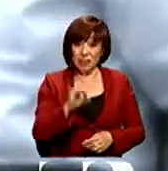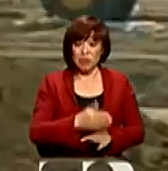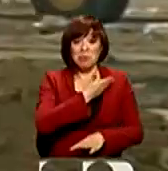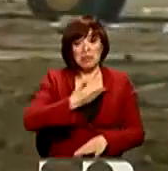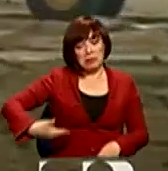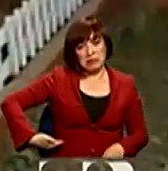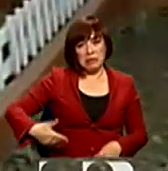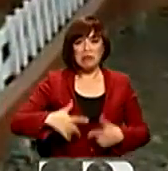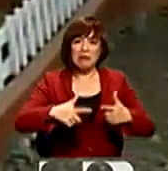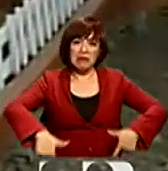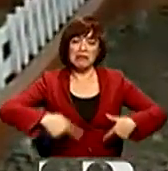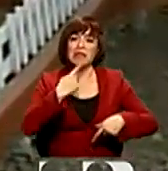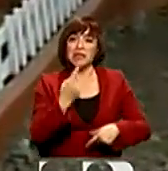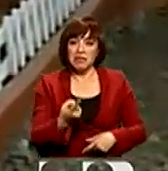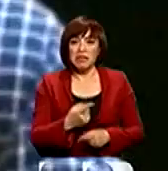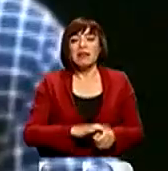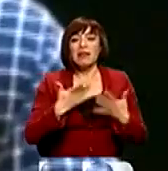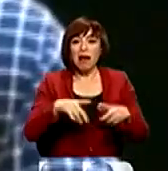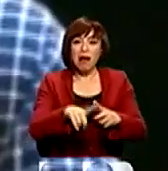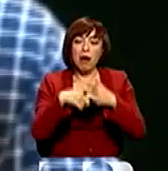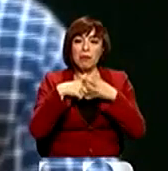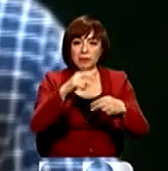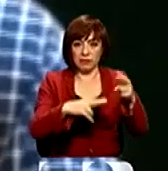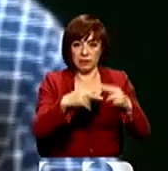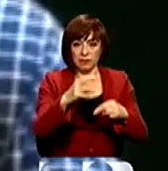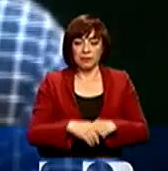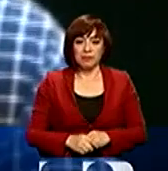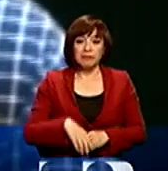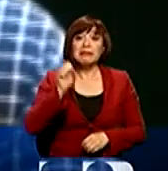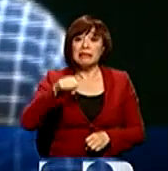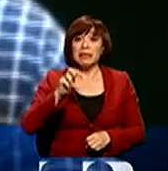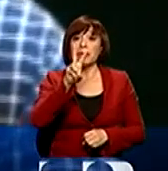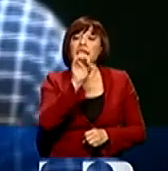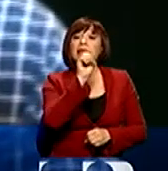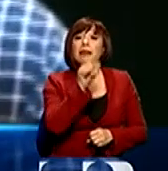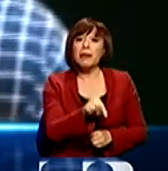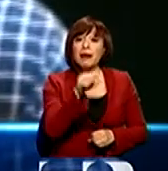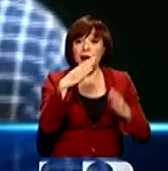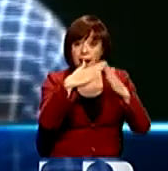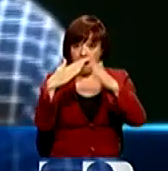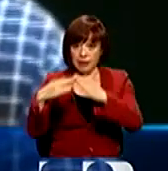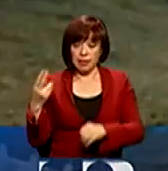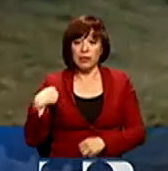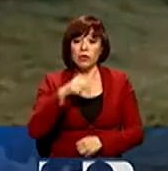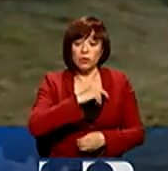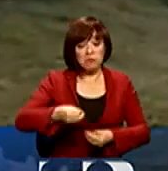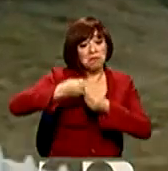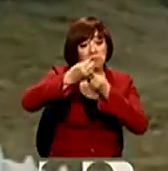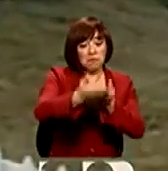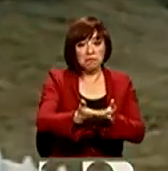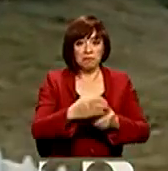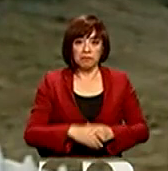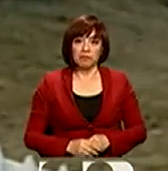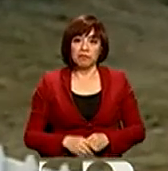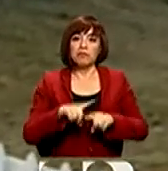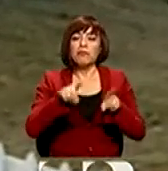estaban cerca de entregar las primeras viviendas. Estamos construyendo y entregando 20 mil casas. Este año serán 60 mil más. Sin embargo, desde el